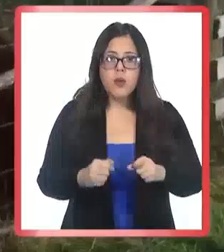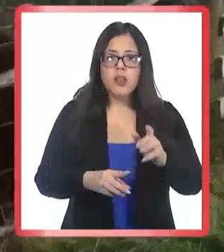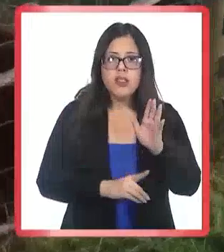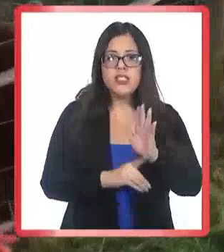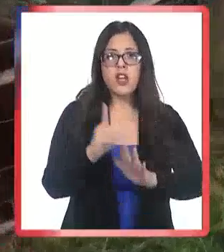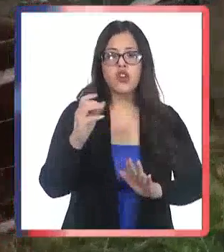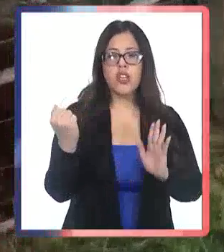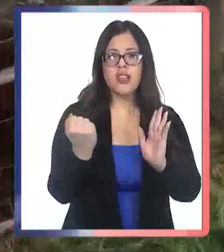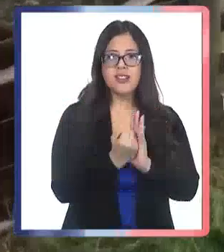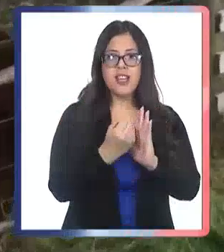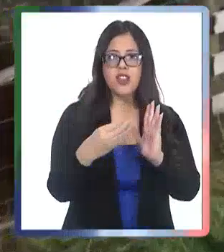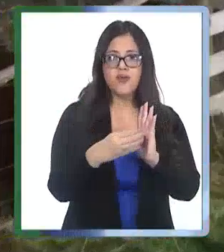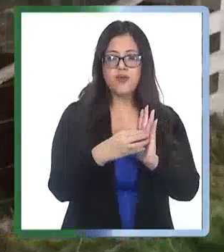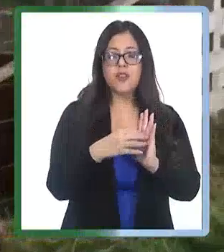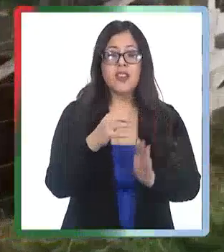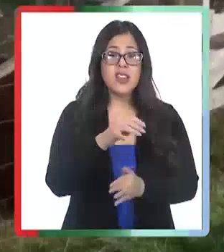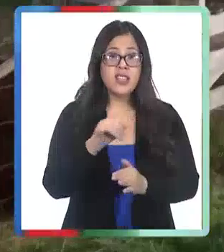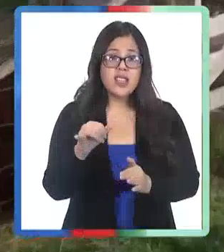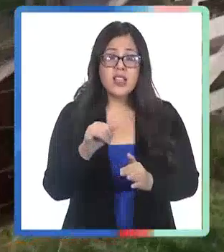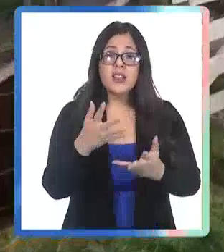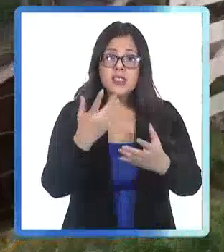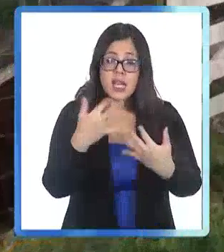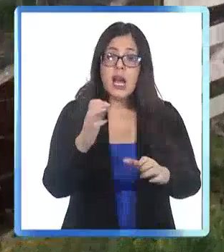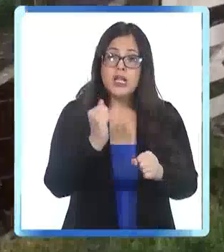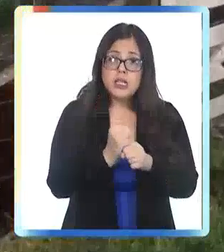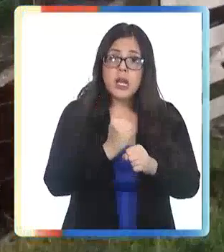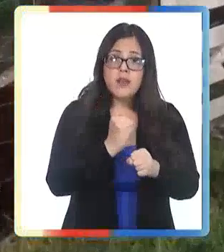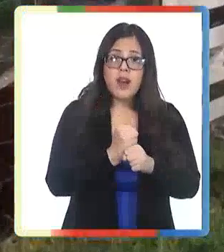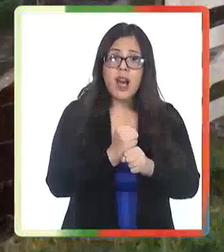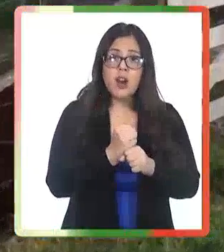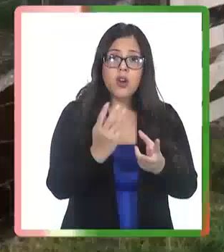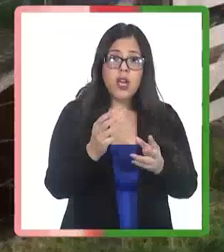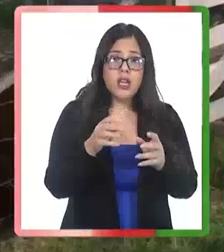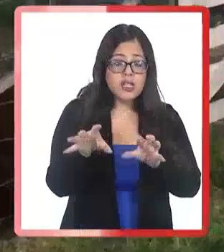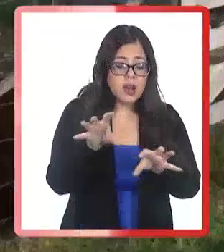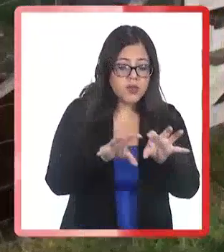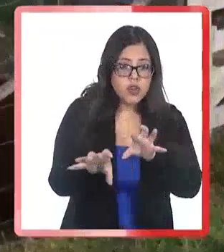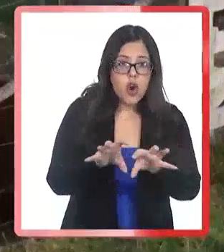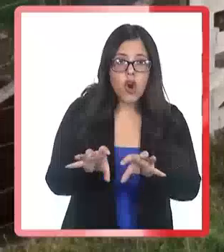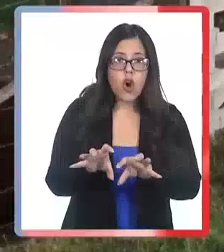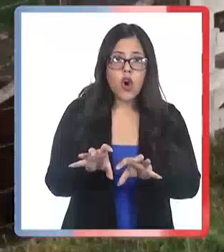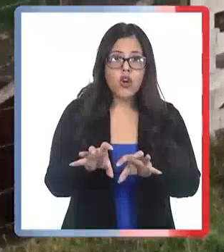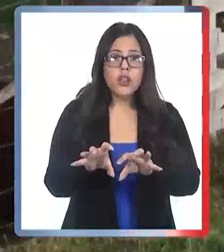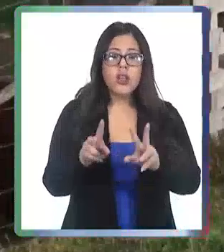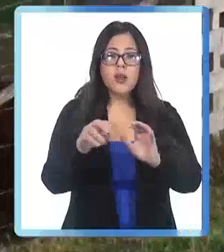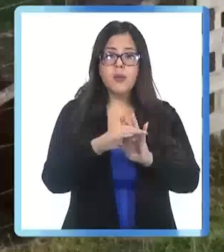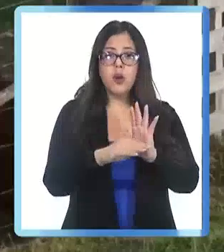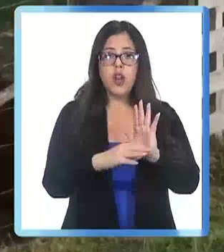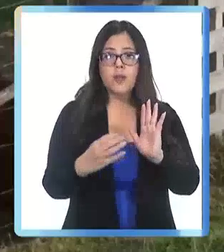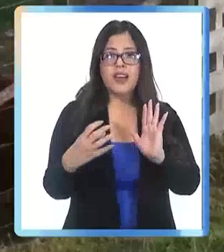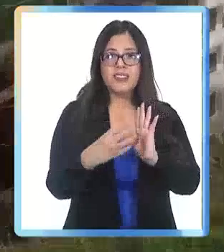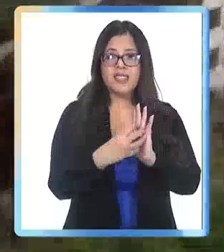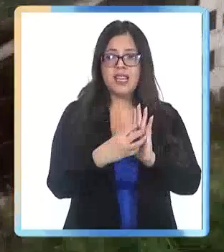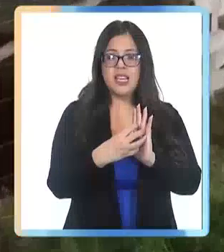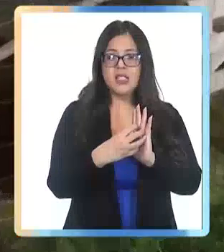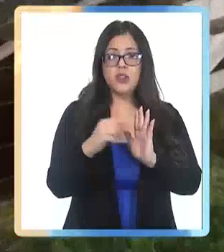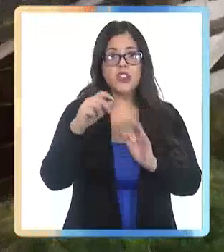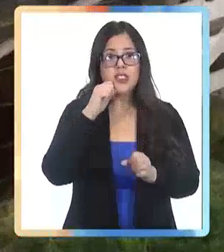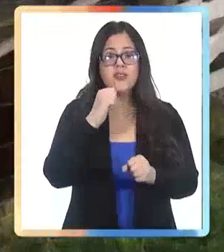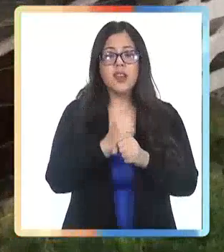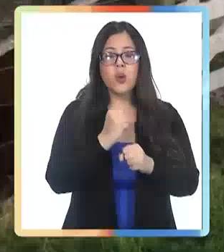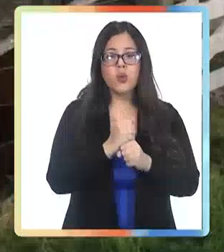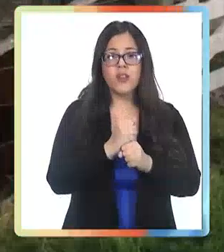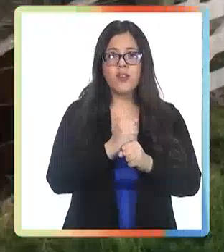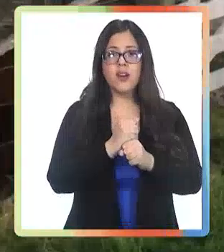poder desarrollar el sello, y para ello hemos estado trabajando en marcas colectivas bajo el programa Sellos, y es